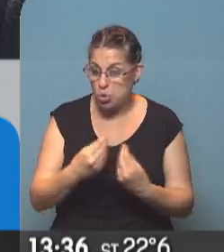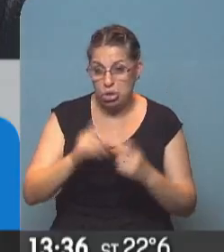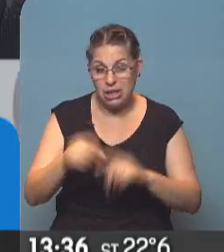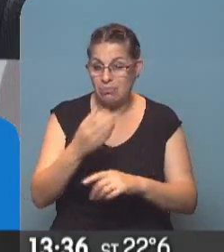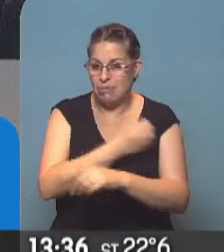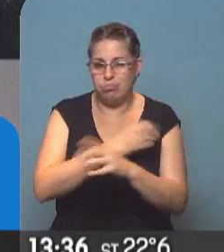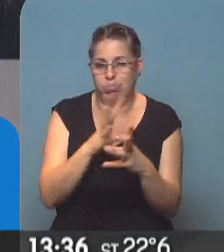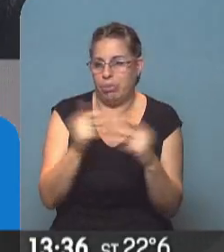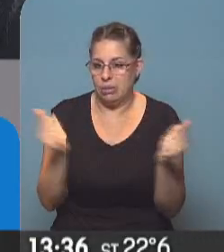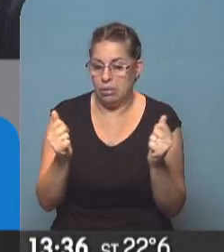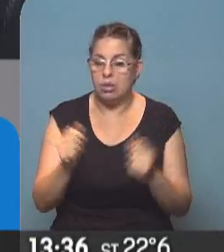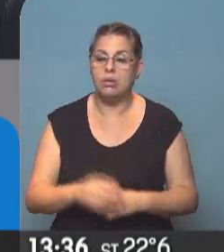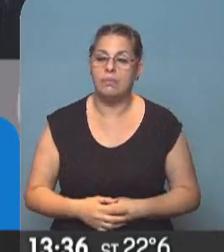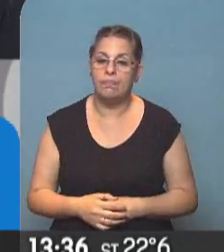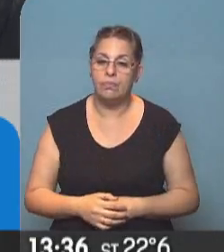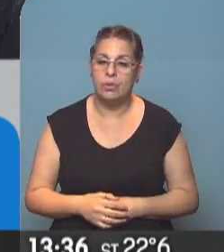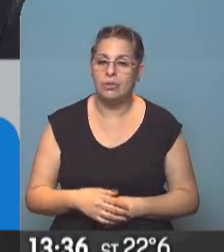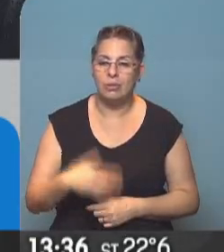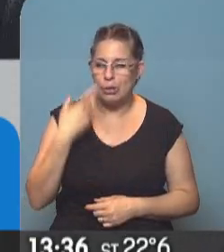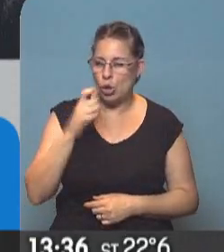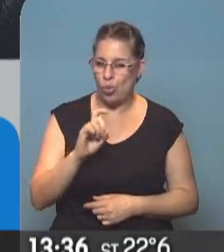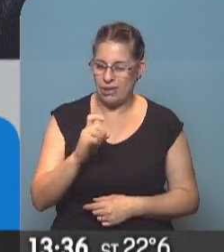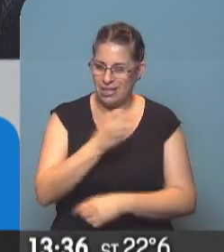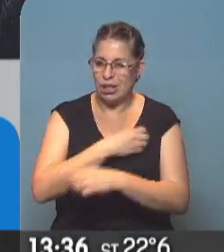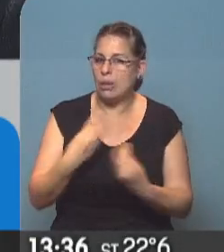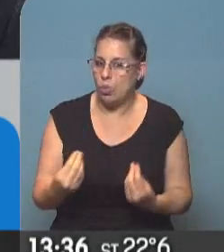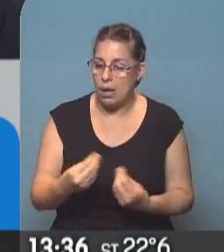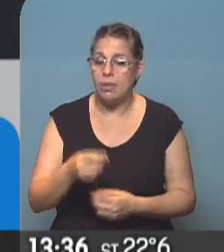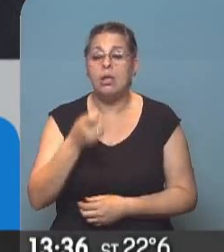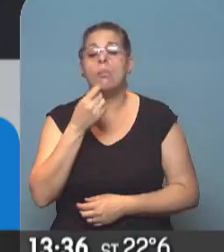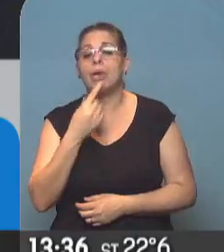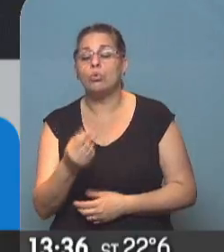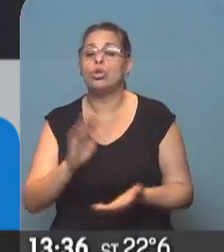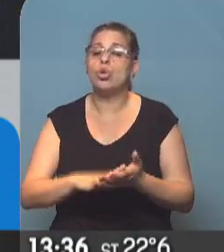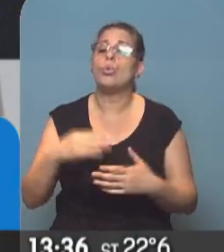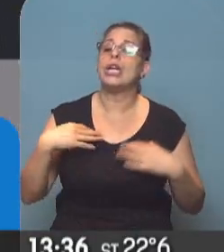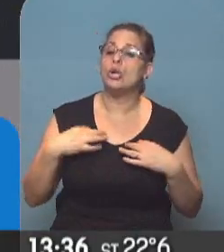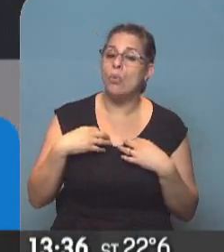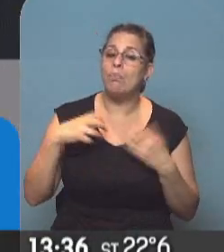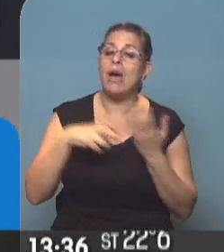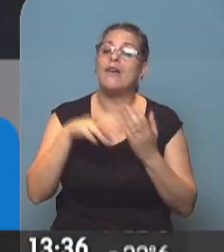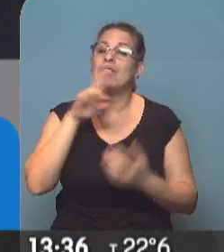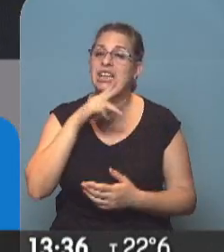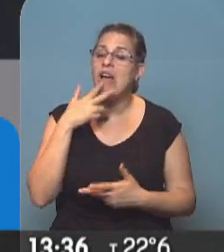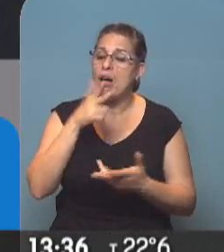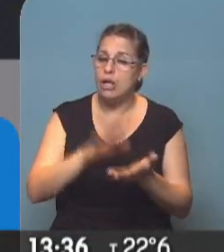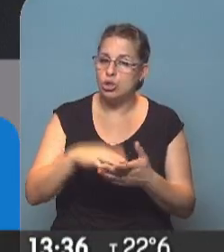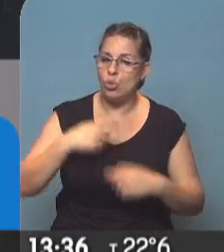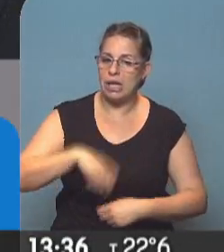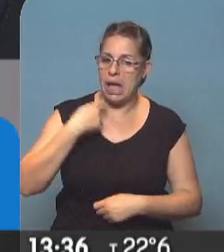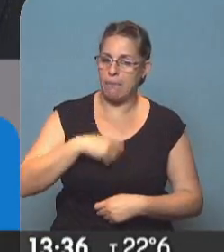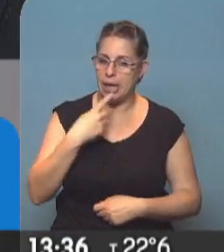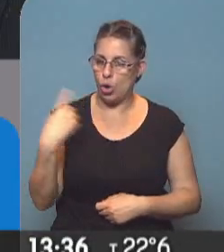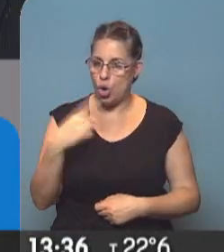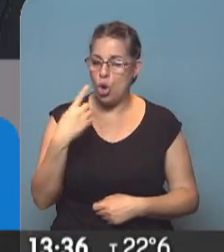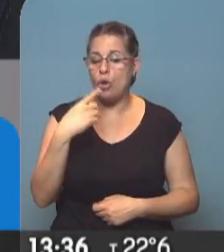van a desaparecer o van a estar irreconocibles, ¿no? Doctor, y en el caso de la ropa, porque la fiscal habló de una campera de color